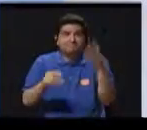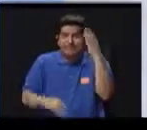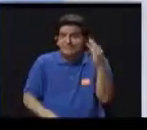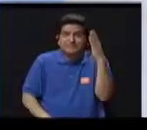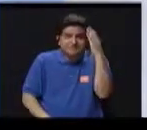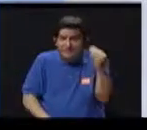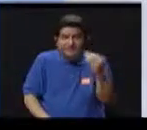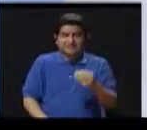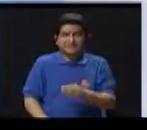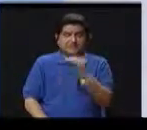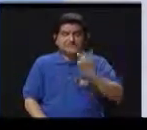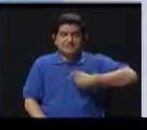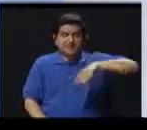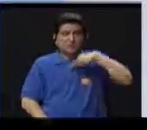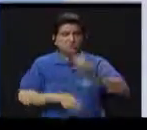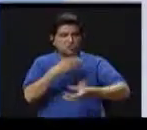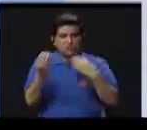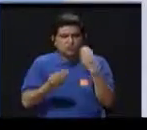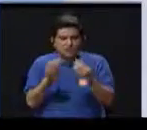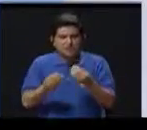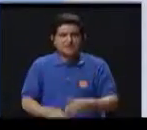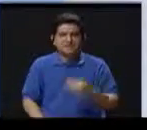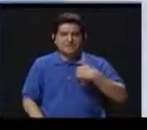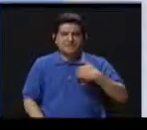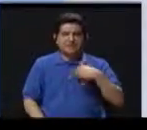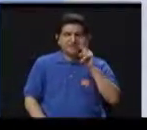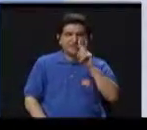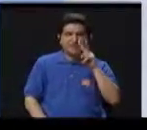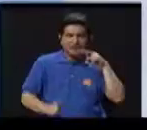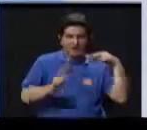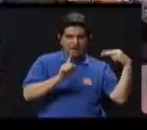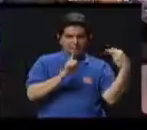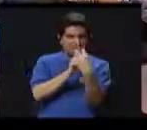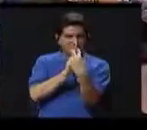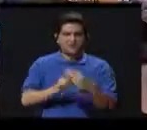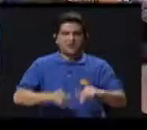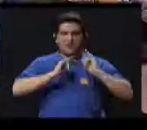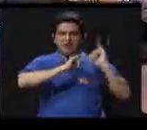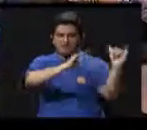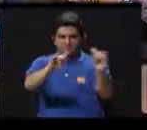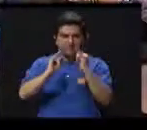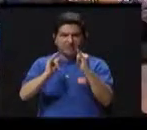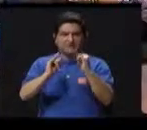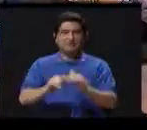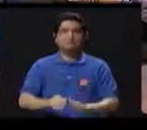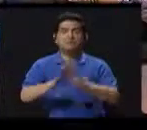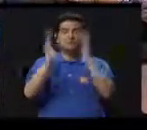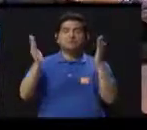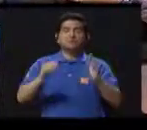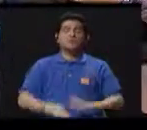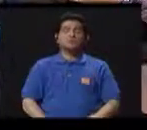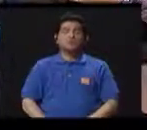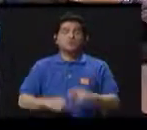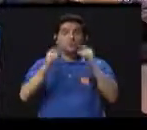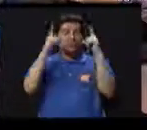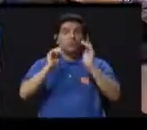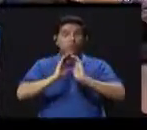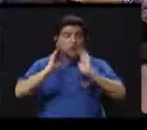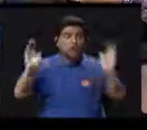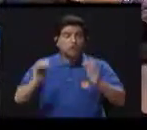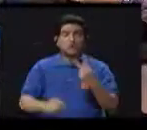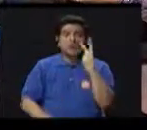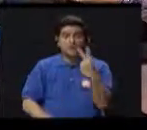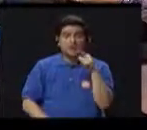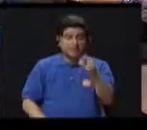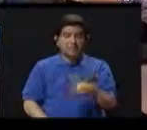estas vivencias, ¿verdad?, y cómo podemos hacer para que haya esta visión de igualdad. Fue una apertura increíble. ¿Ellos y los niños al verse